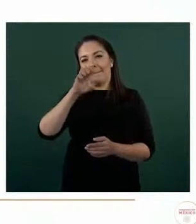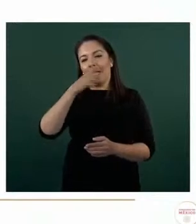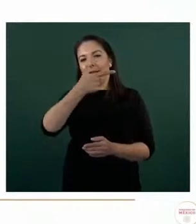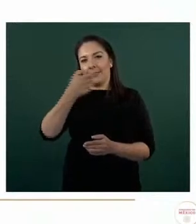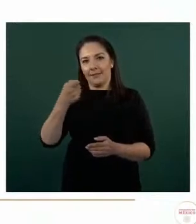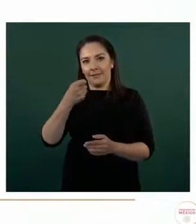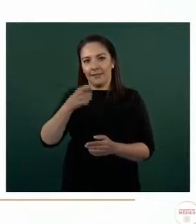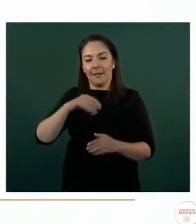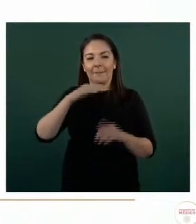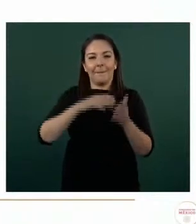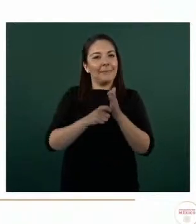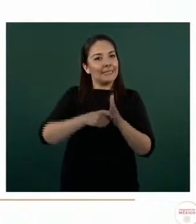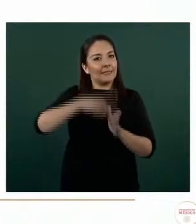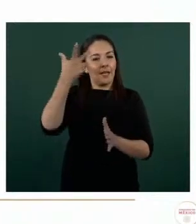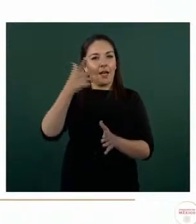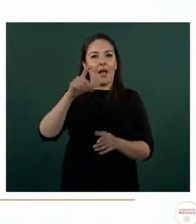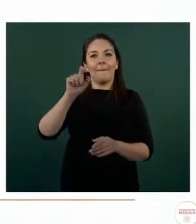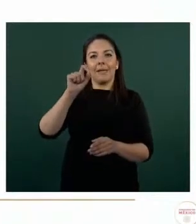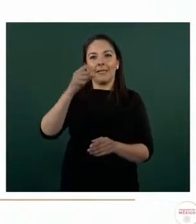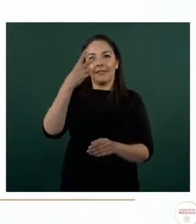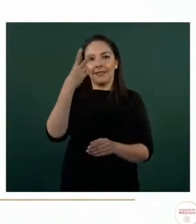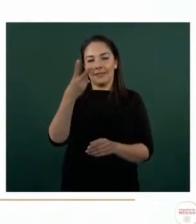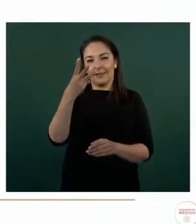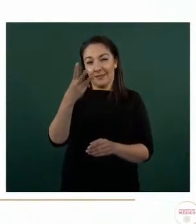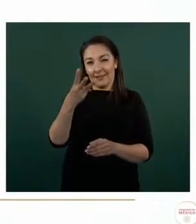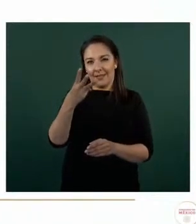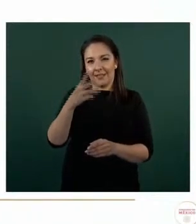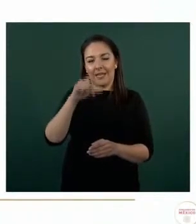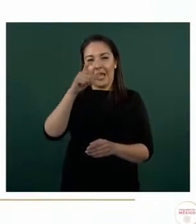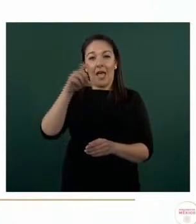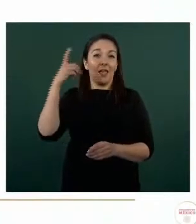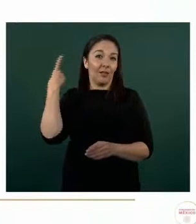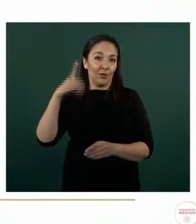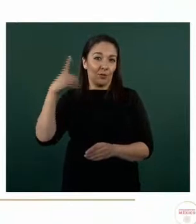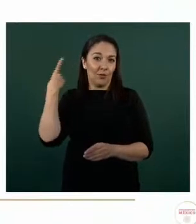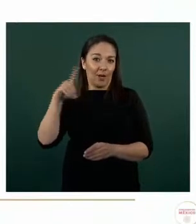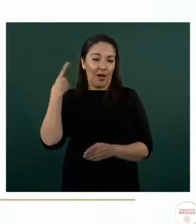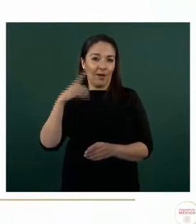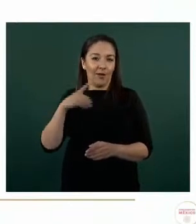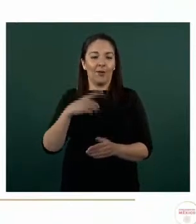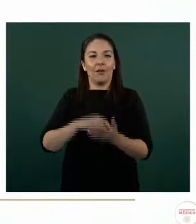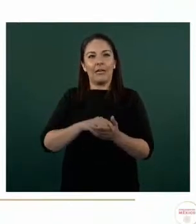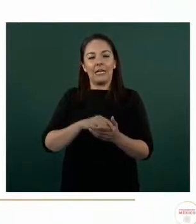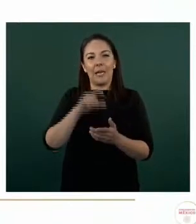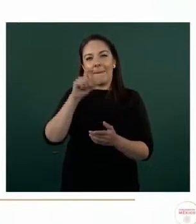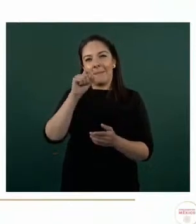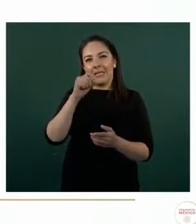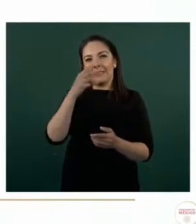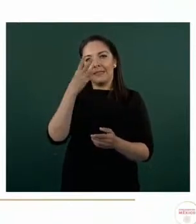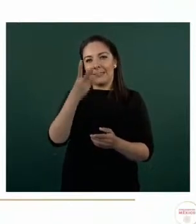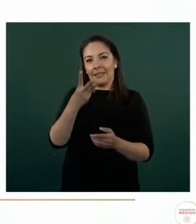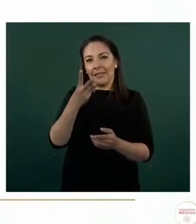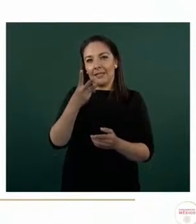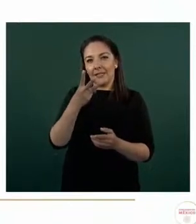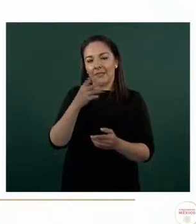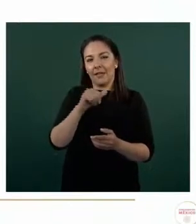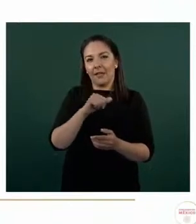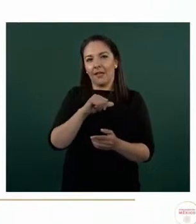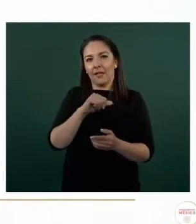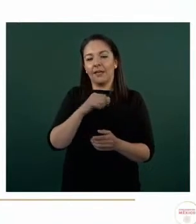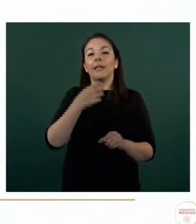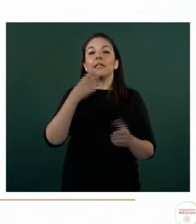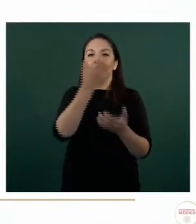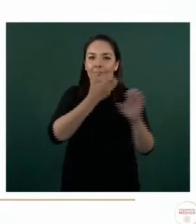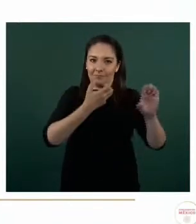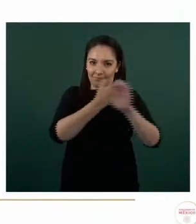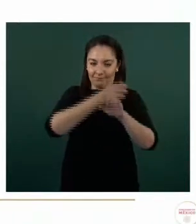cara, 23.39 de Pemex en Durango, Durango, y 23.24 de Total en Tecamac, Tecamac, Estado